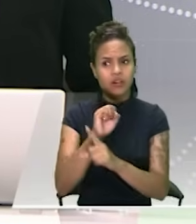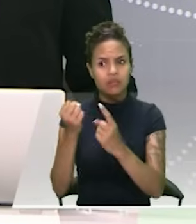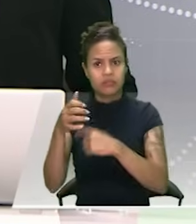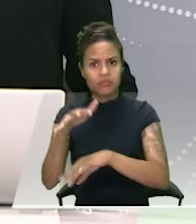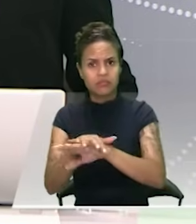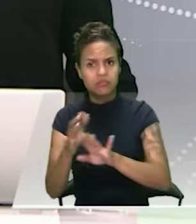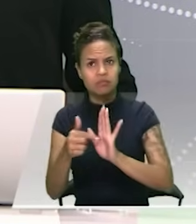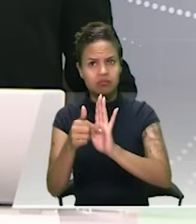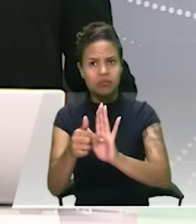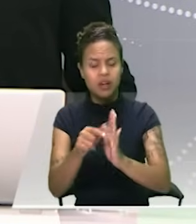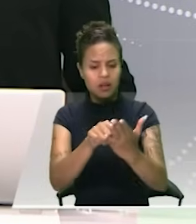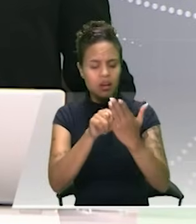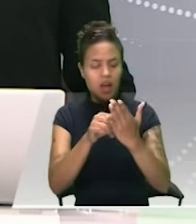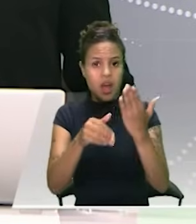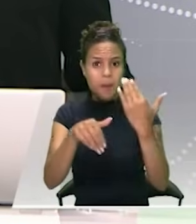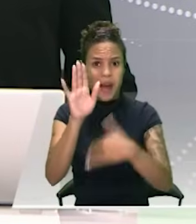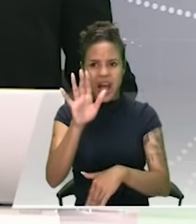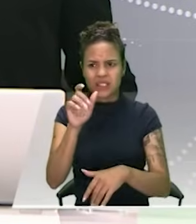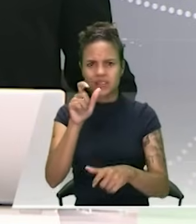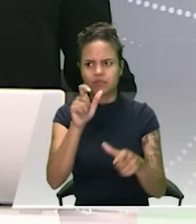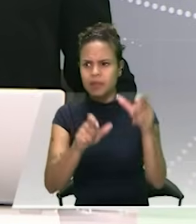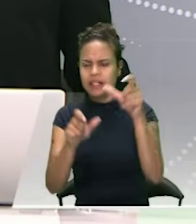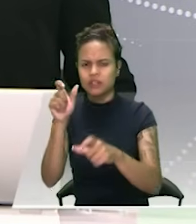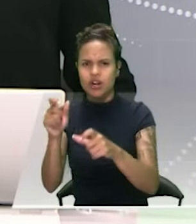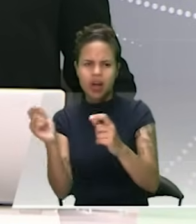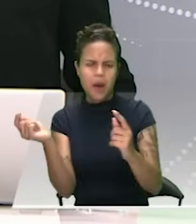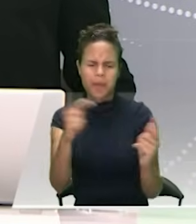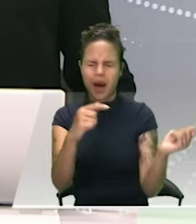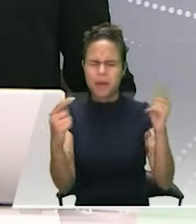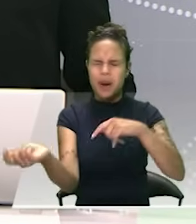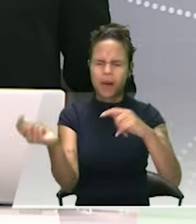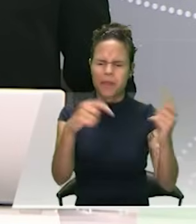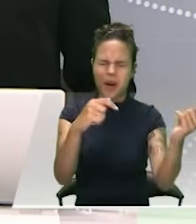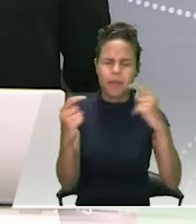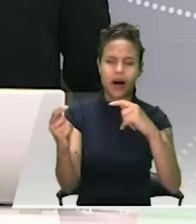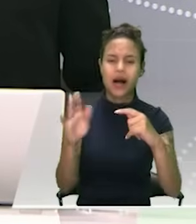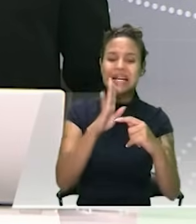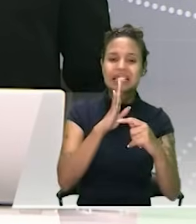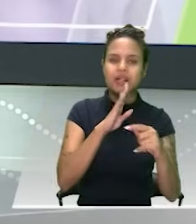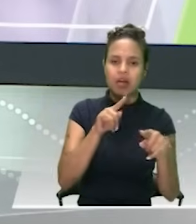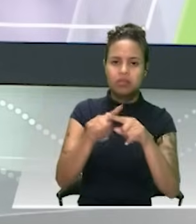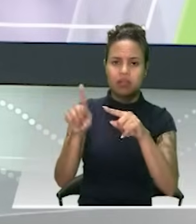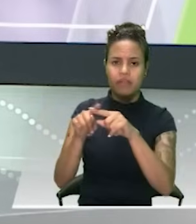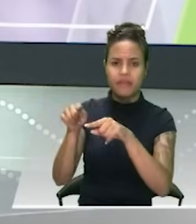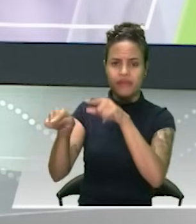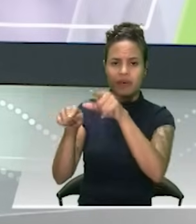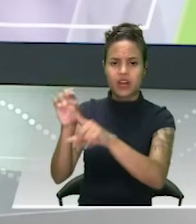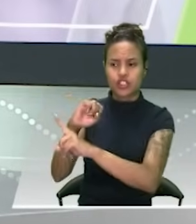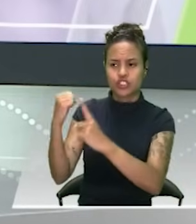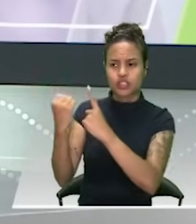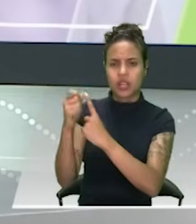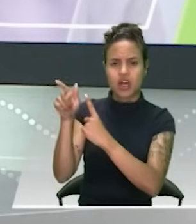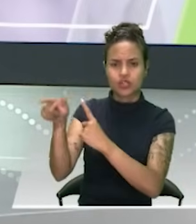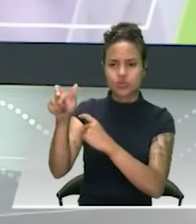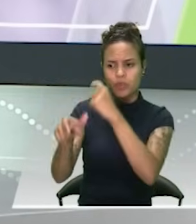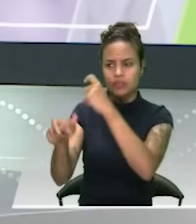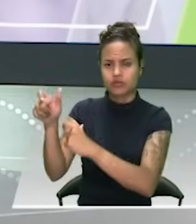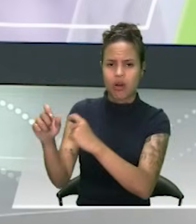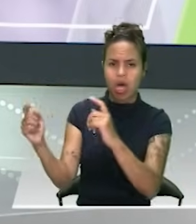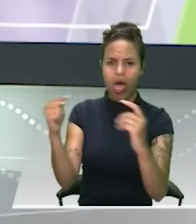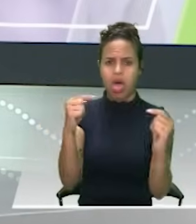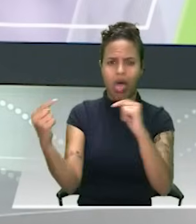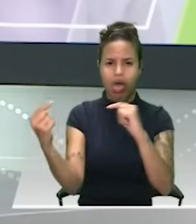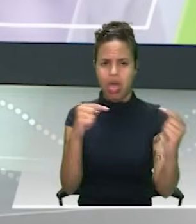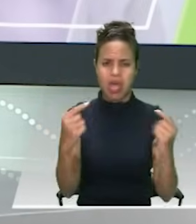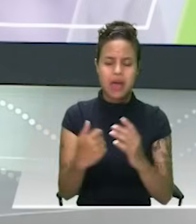el escenario de decenas de enfrentamientos con representantes de diferentes sectores de la sociedad. El ahora exalcalde cazó peleas con